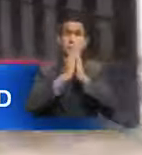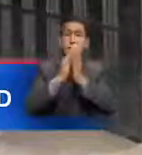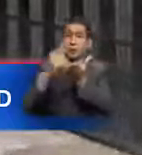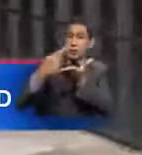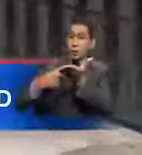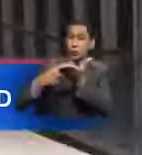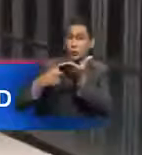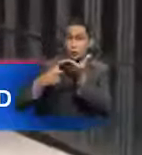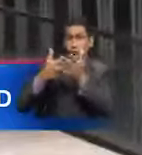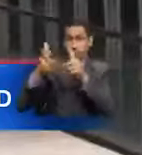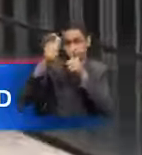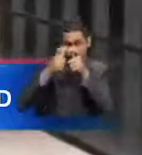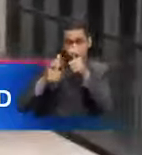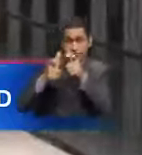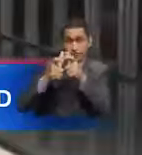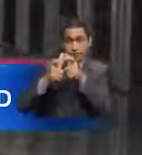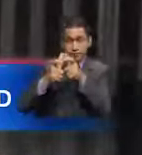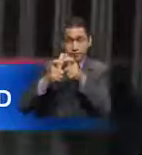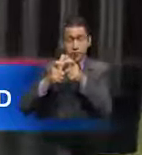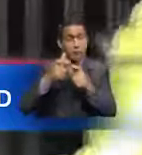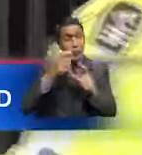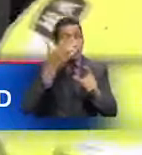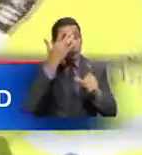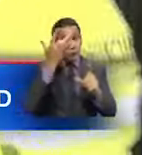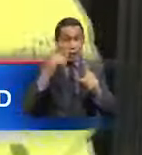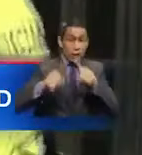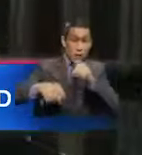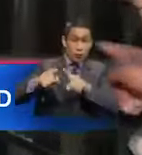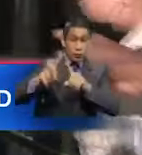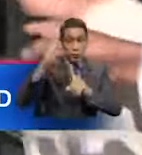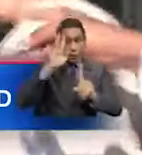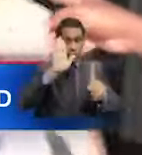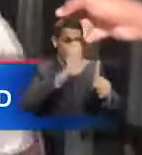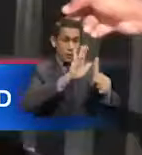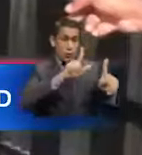caso, pues habría recibido varias amenazas contra su vida.